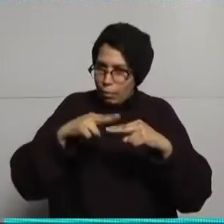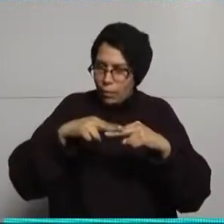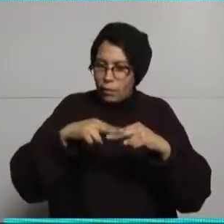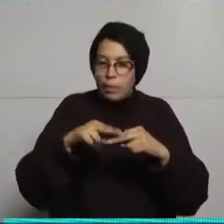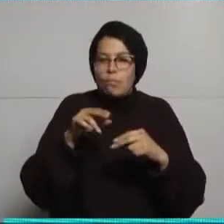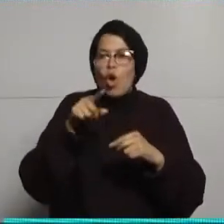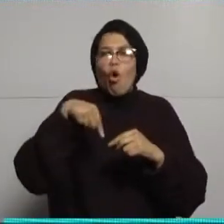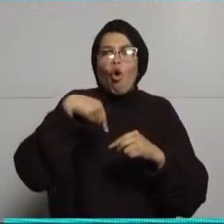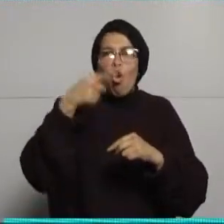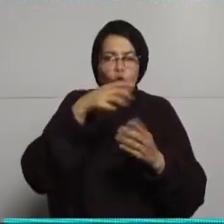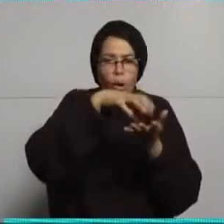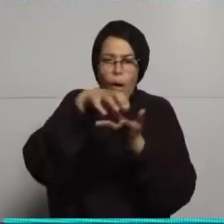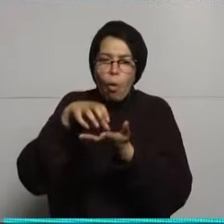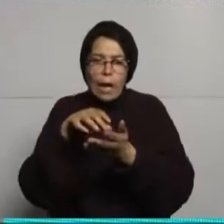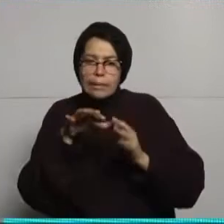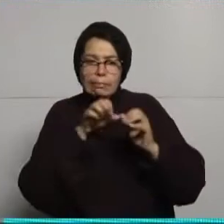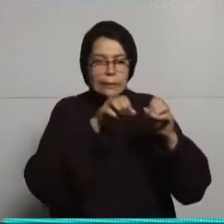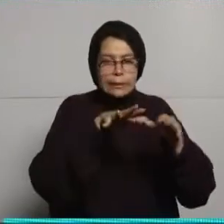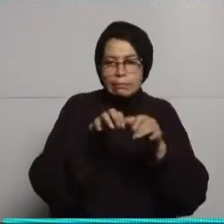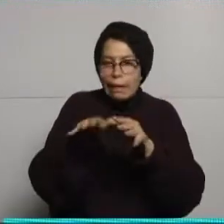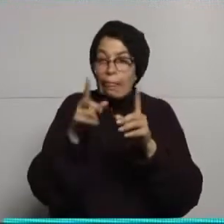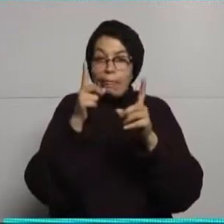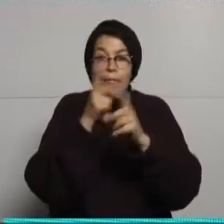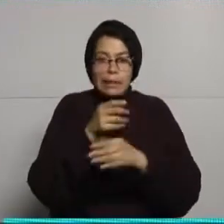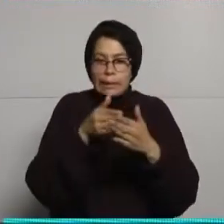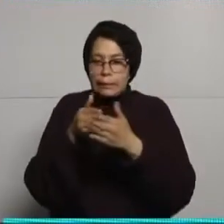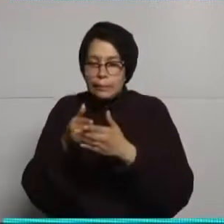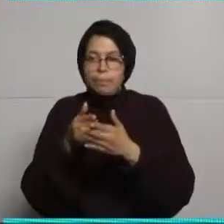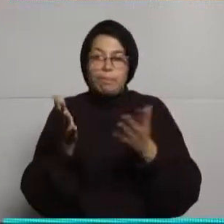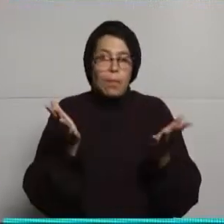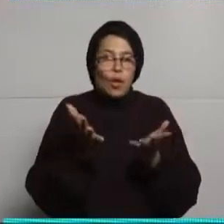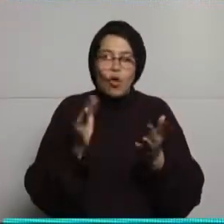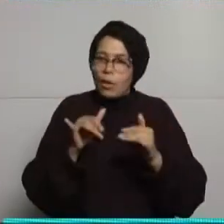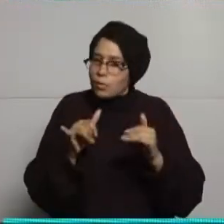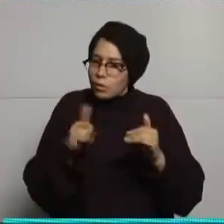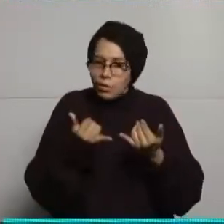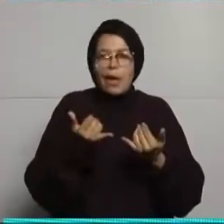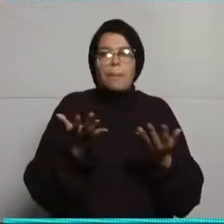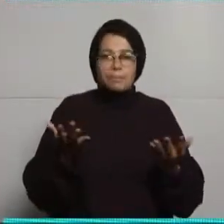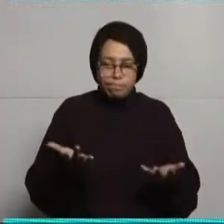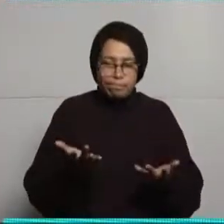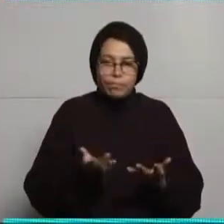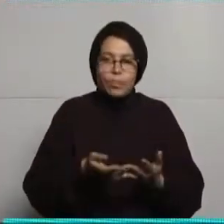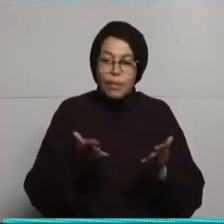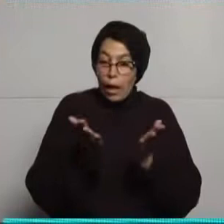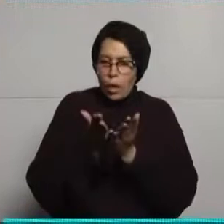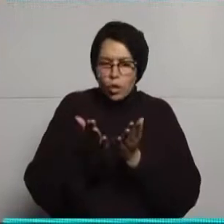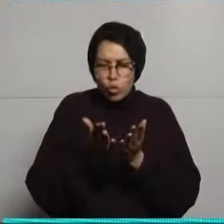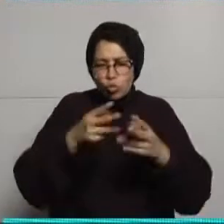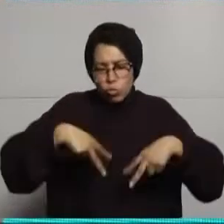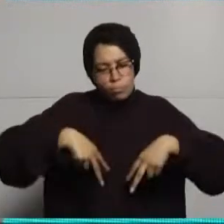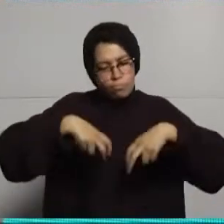trascender. Y ahora ya culminando con el estudio de las 47 ideas que pasaron estudio de viabilidad, estamos viendo